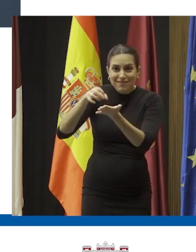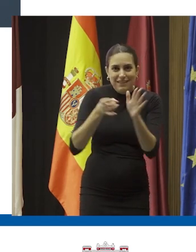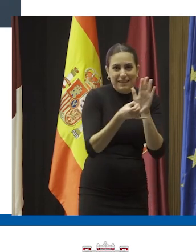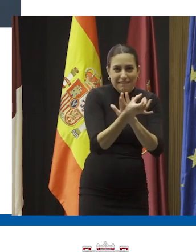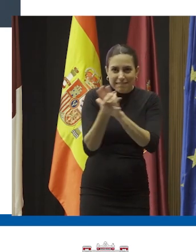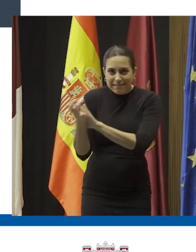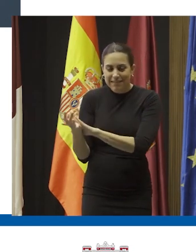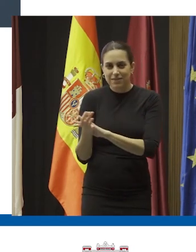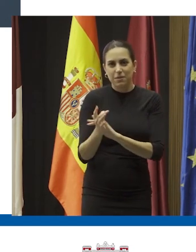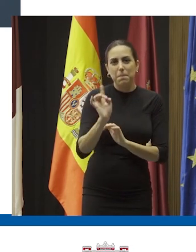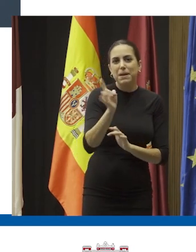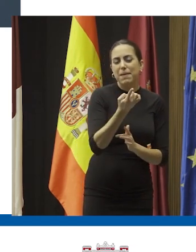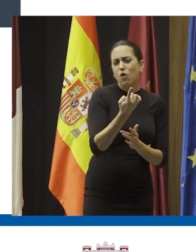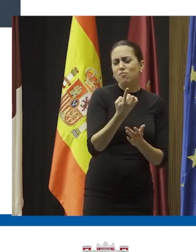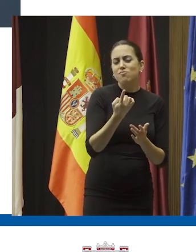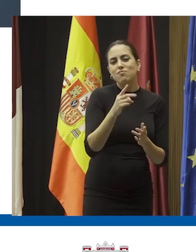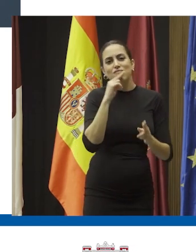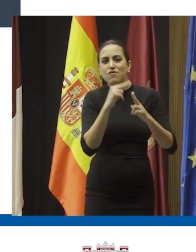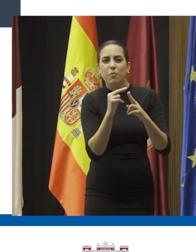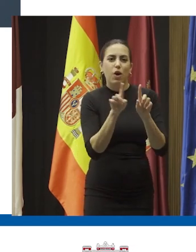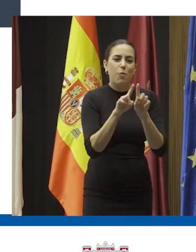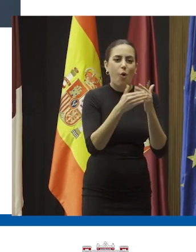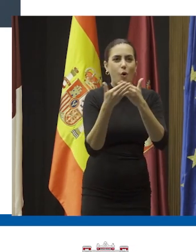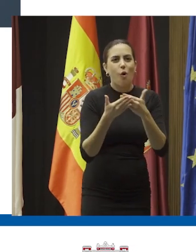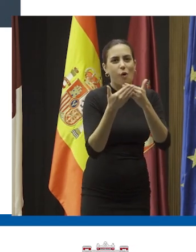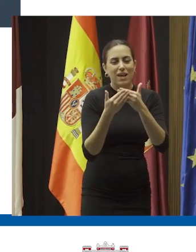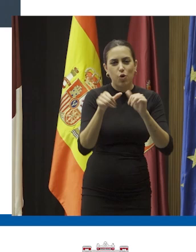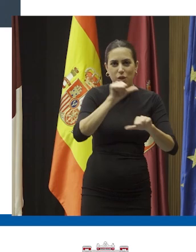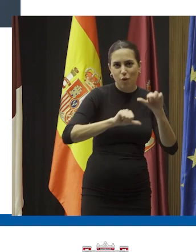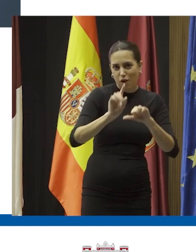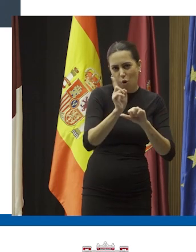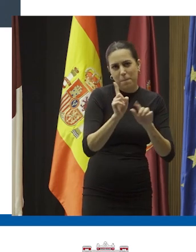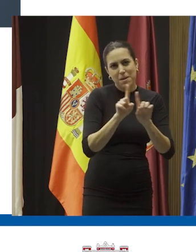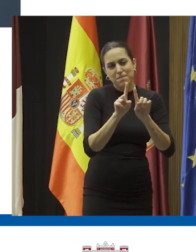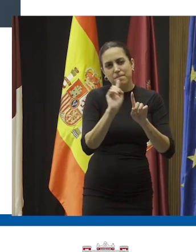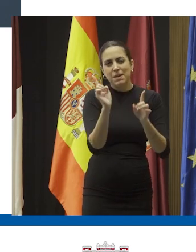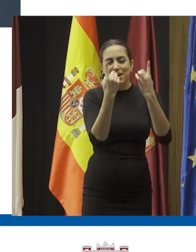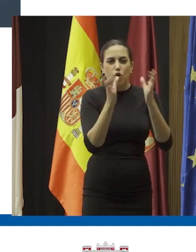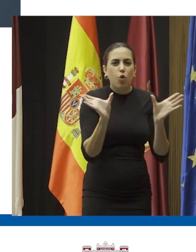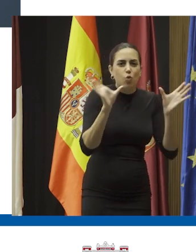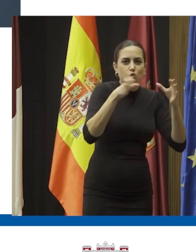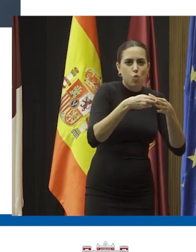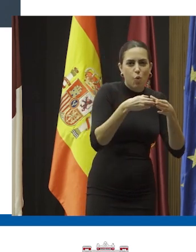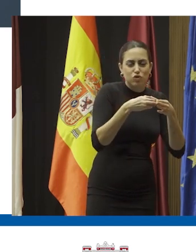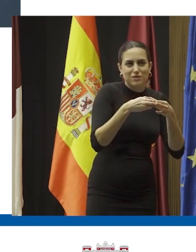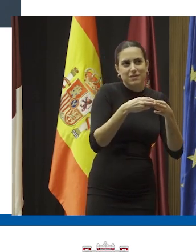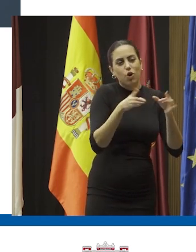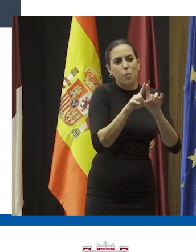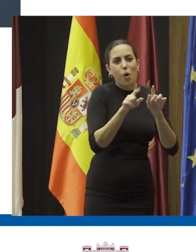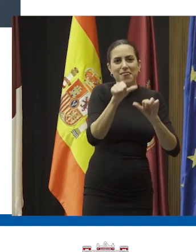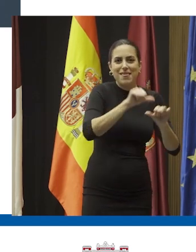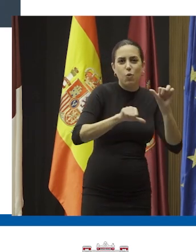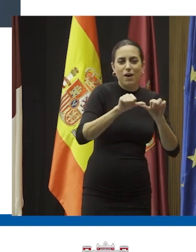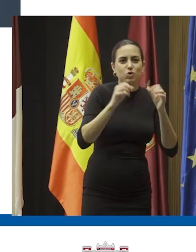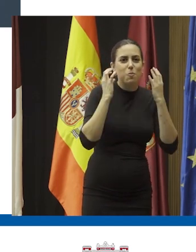colegios de cirujanos al principio, sino que fueron gremios o cofradías de cirujanos barberos. No